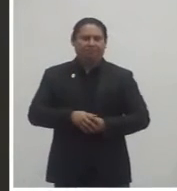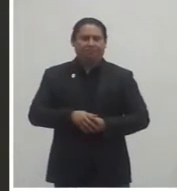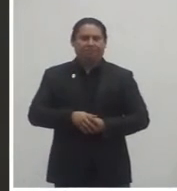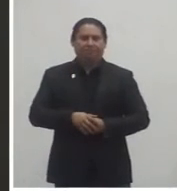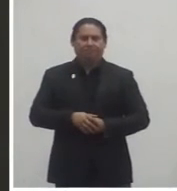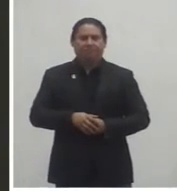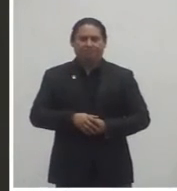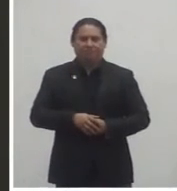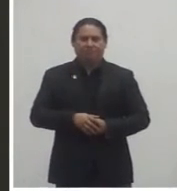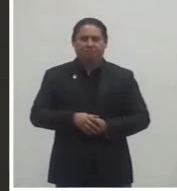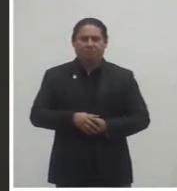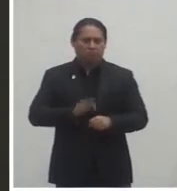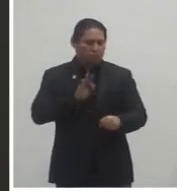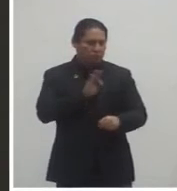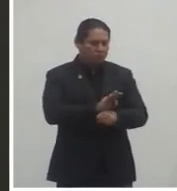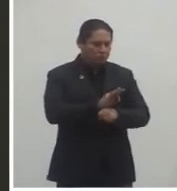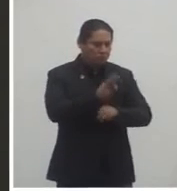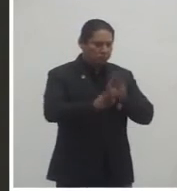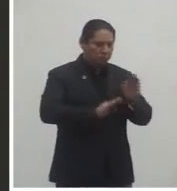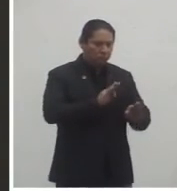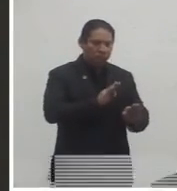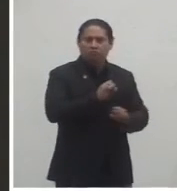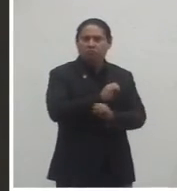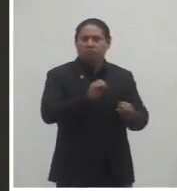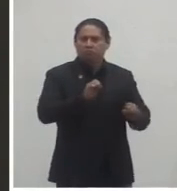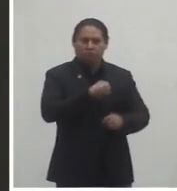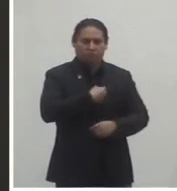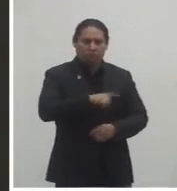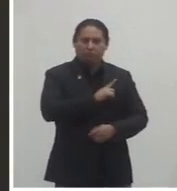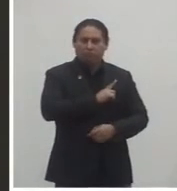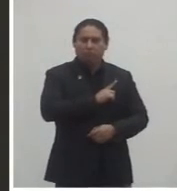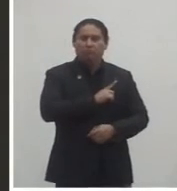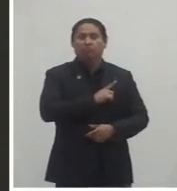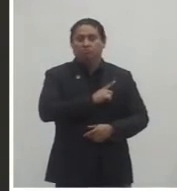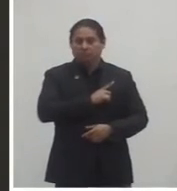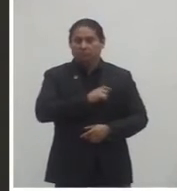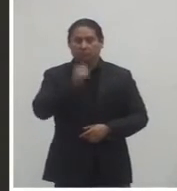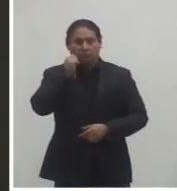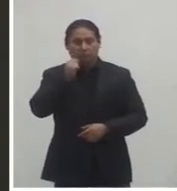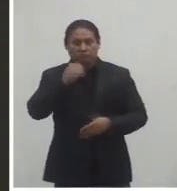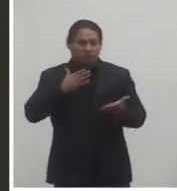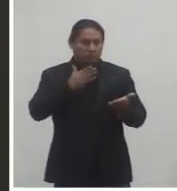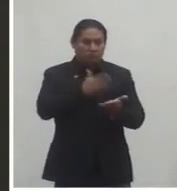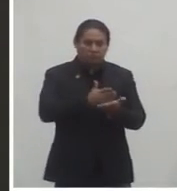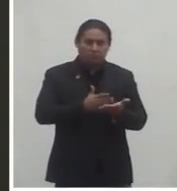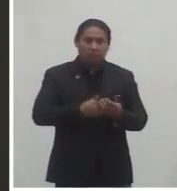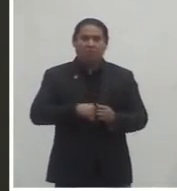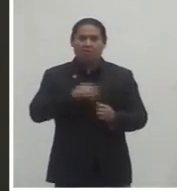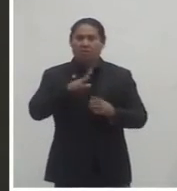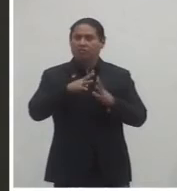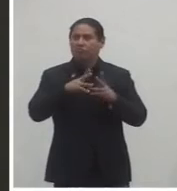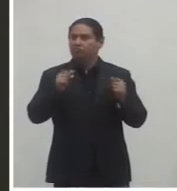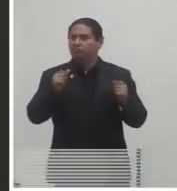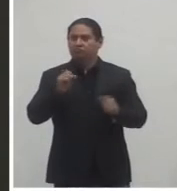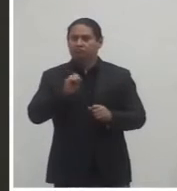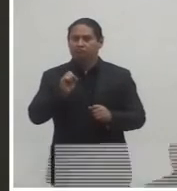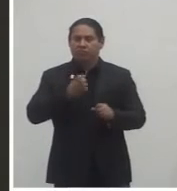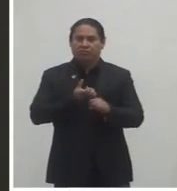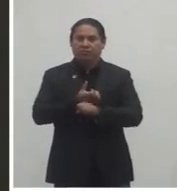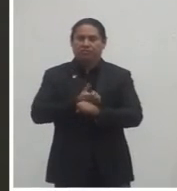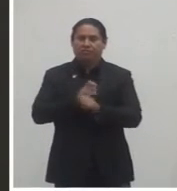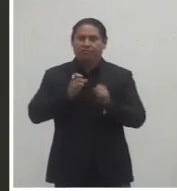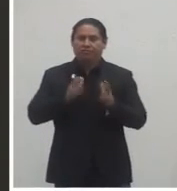Tampoco tuvieron un trato por parte de las instituciones de salud que con frecuencia estuvieron ausentes en Chiapas.